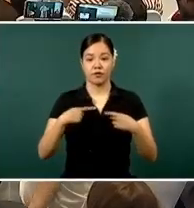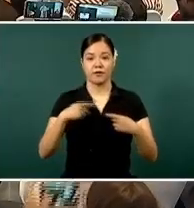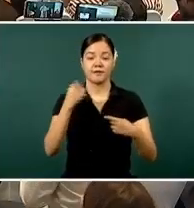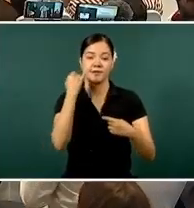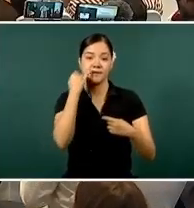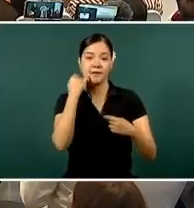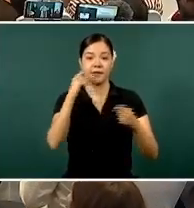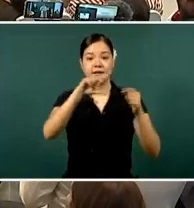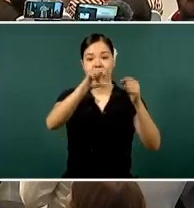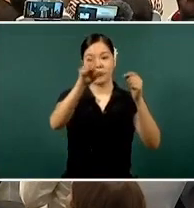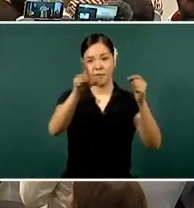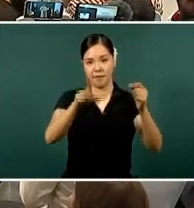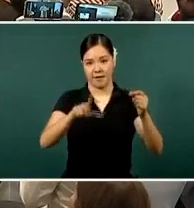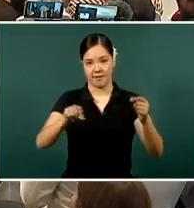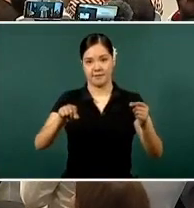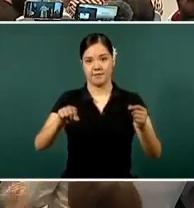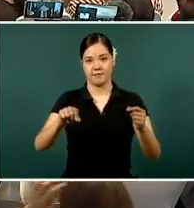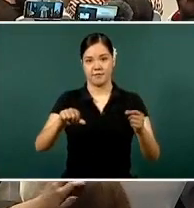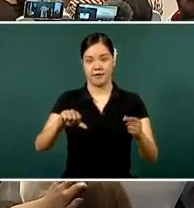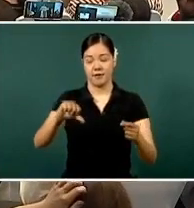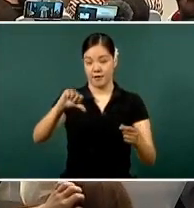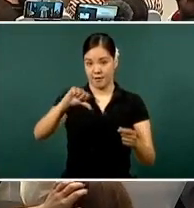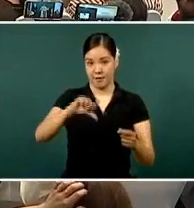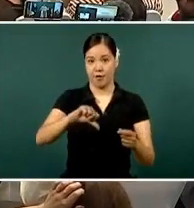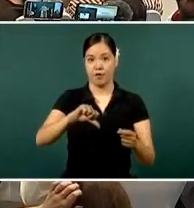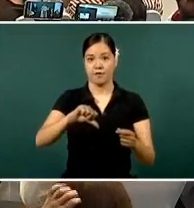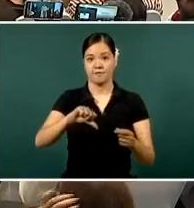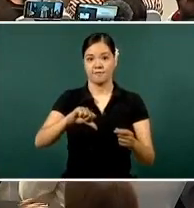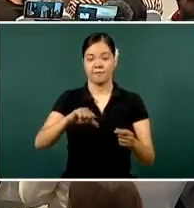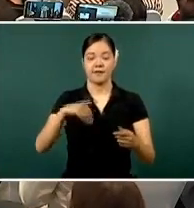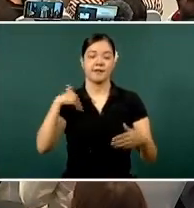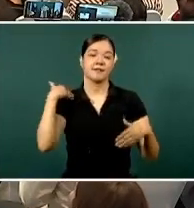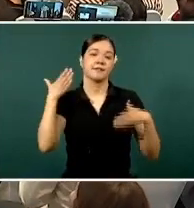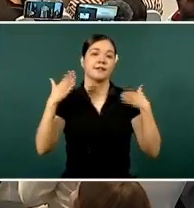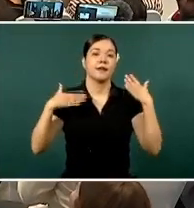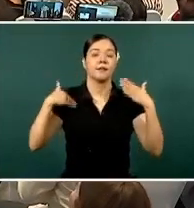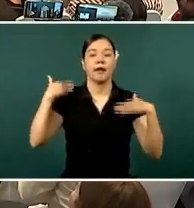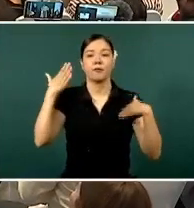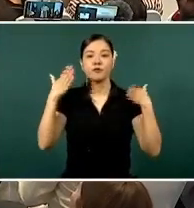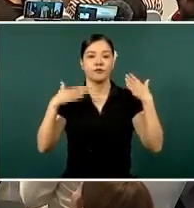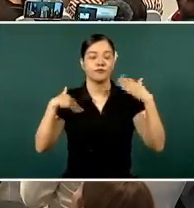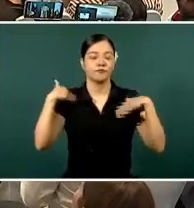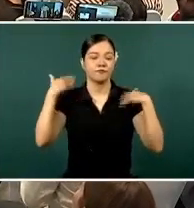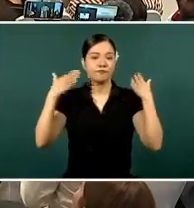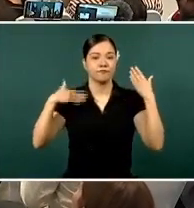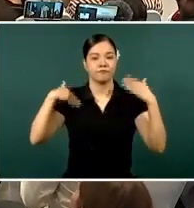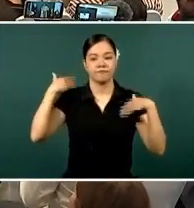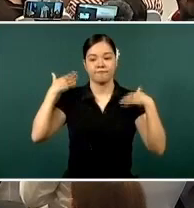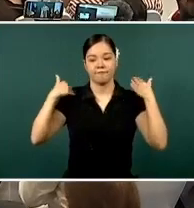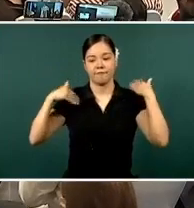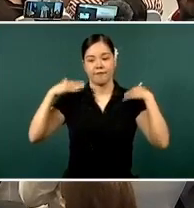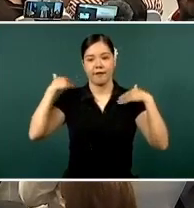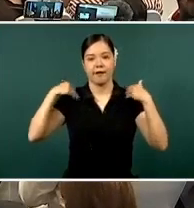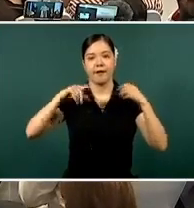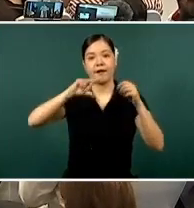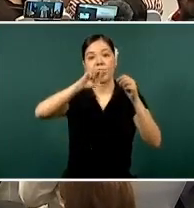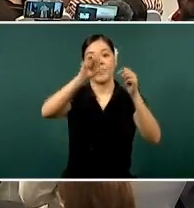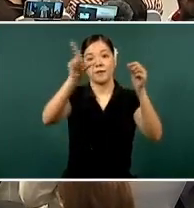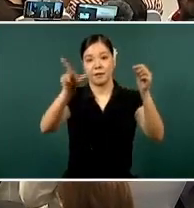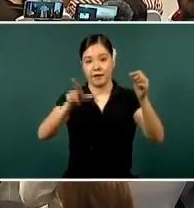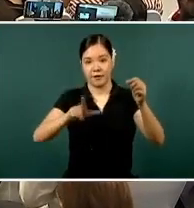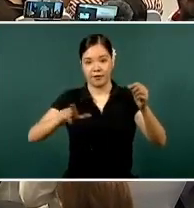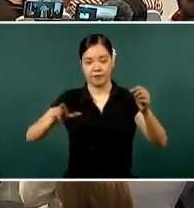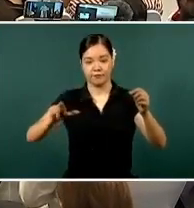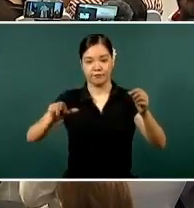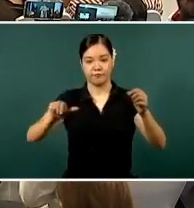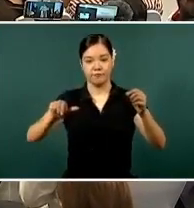previo a este día hemos celebrado en la Ciudad de México el Foro Nacional